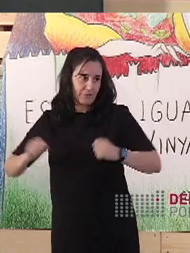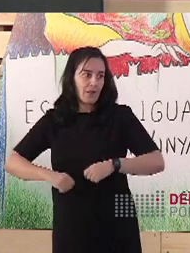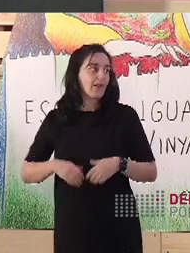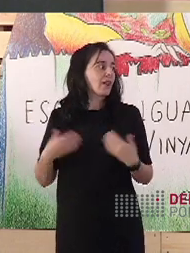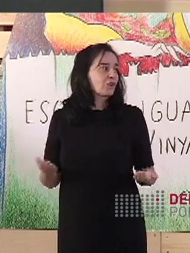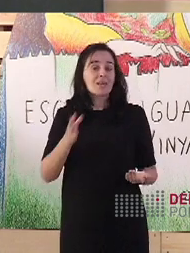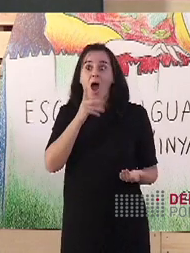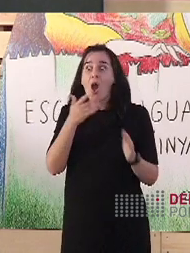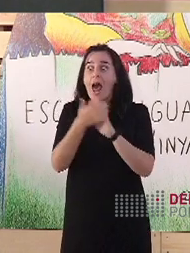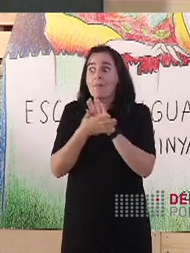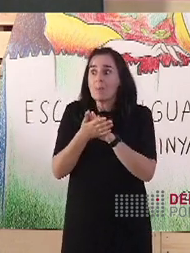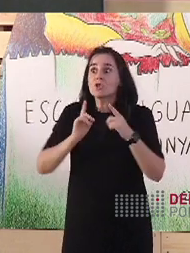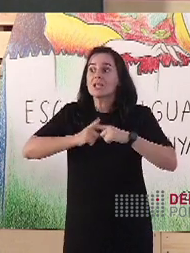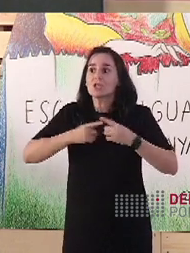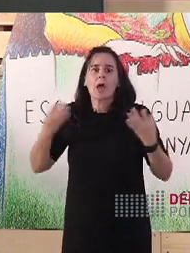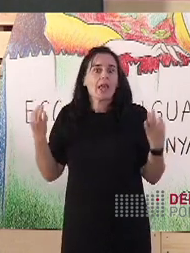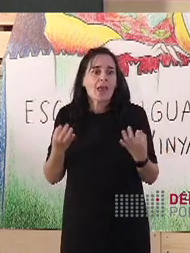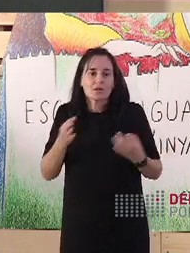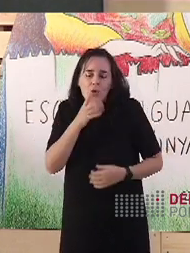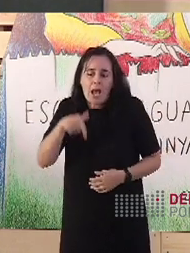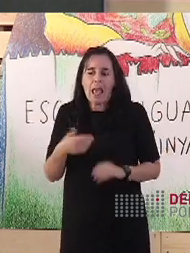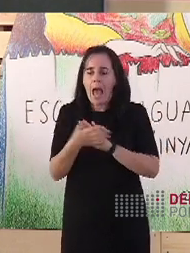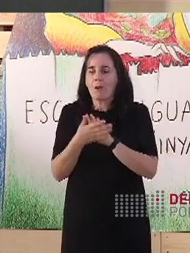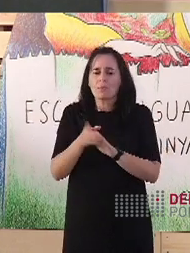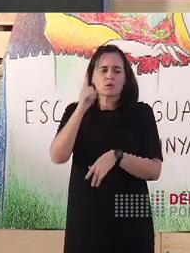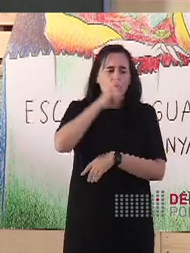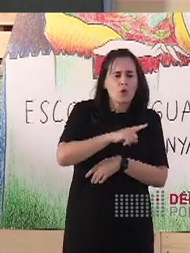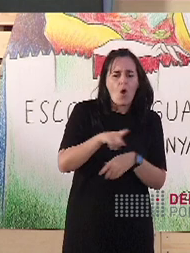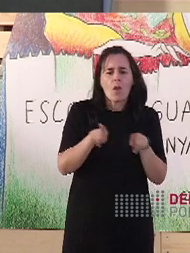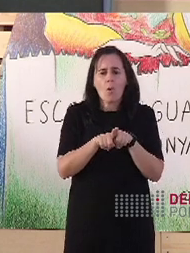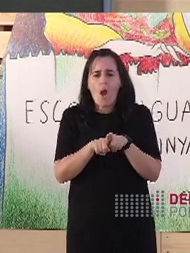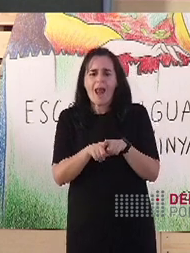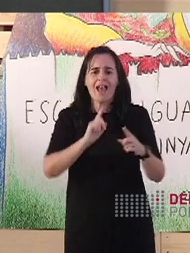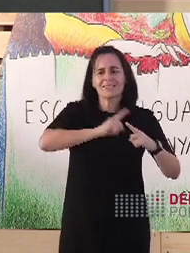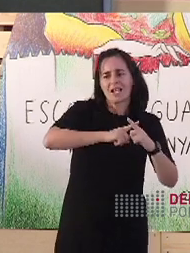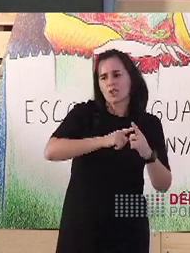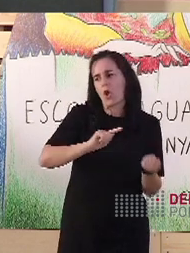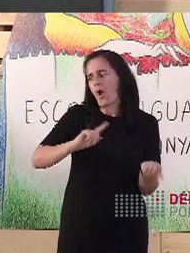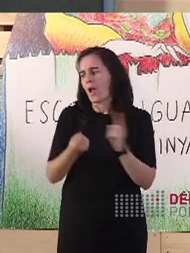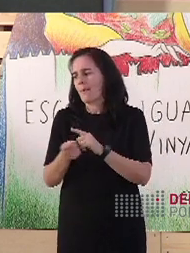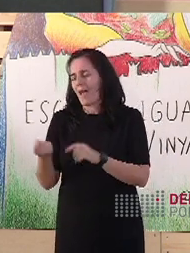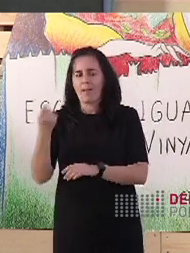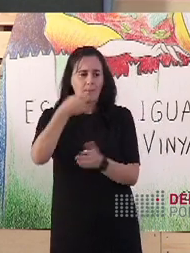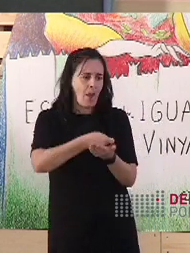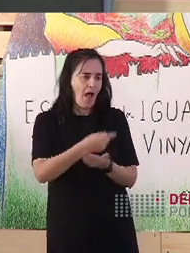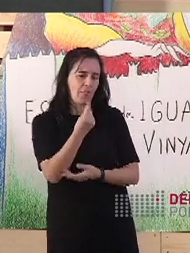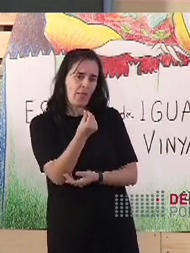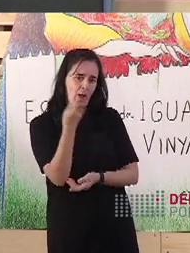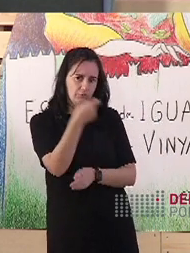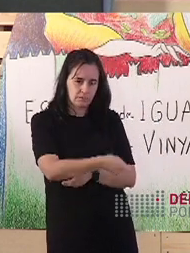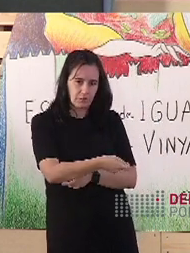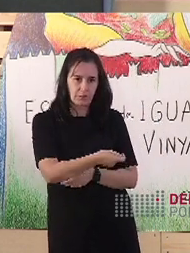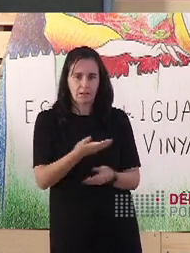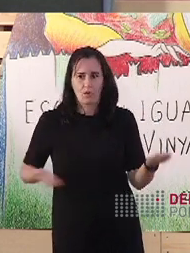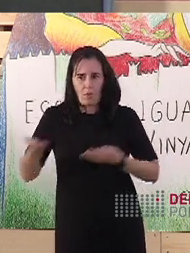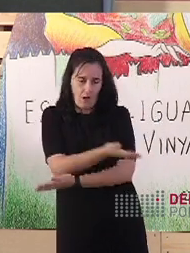el sexo, porque aquí todo el rato estamos diciendo la prostitución es un intercambio de dinero, de sexo por dinero. ¿De sexo? Bueno, la pornografía es sexo,